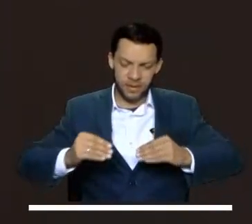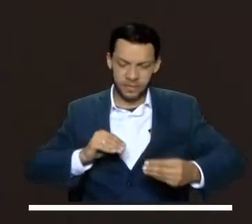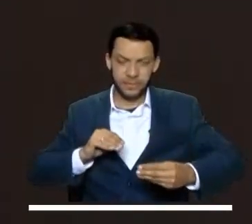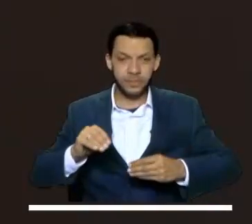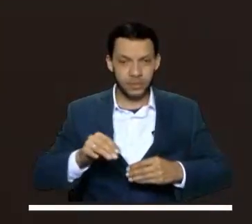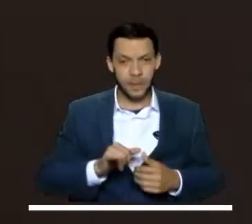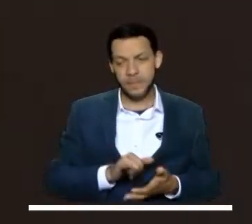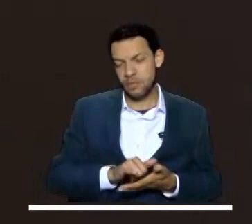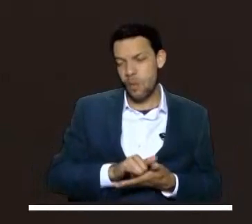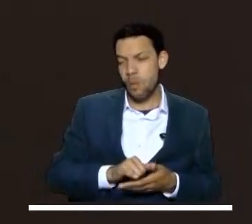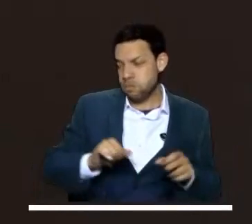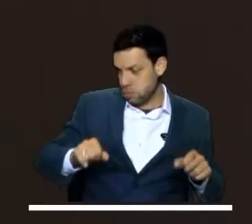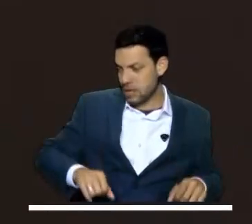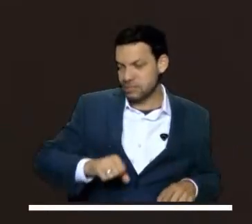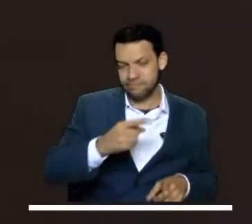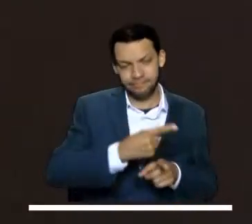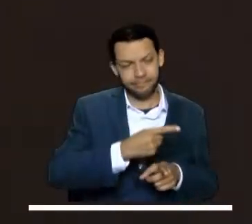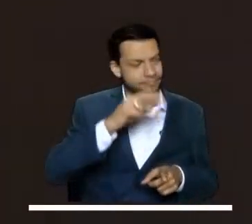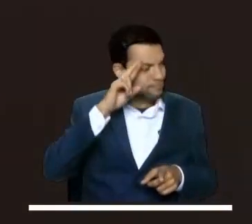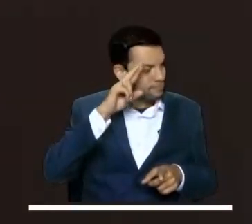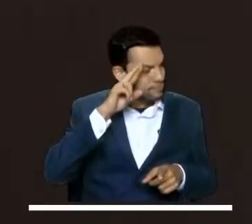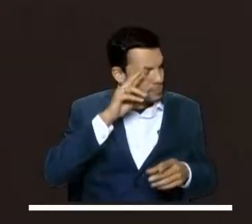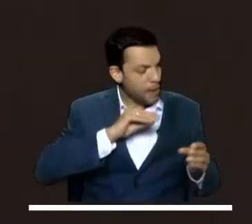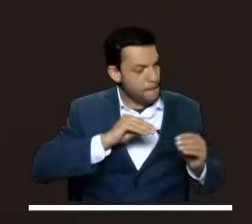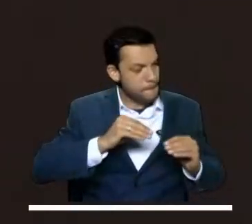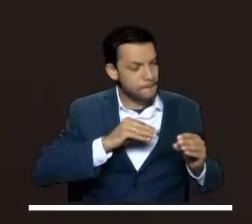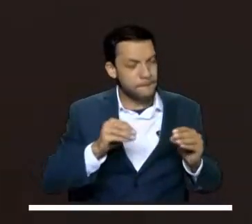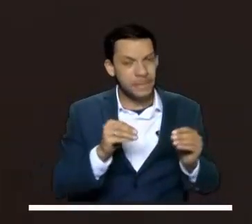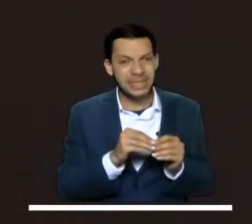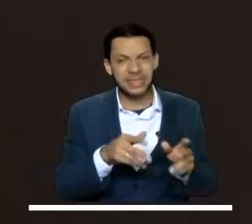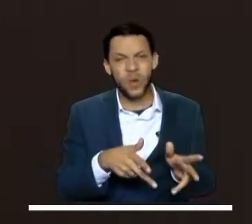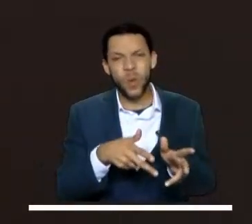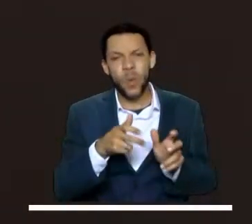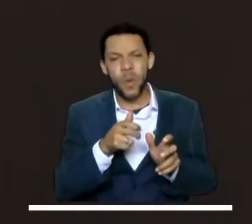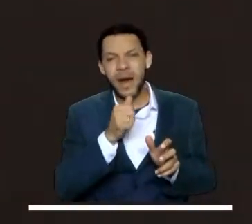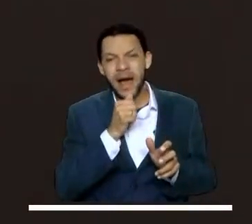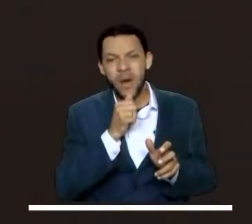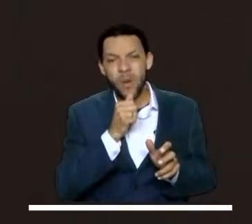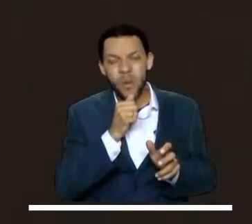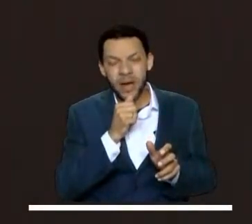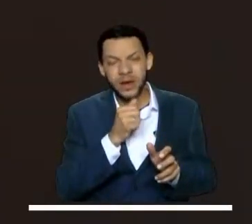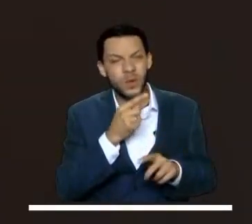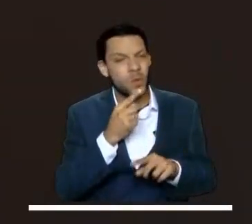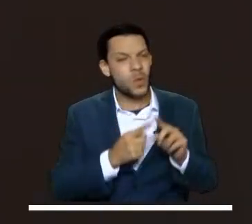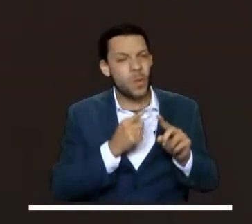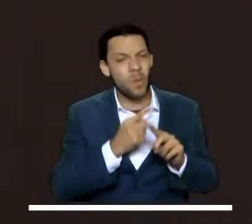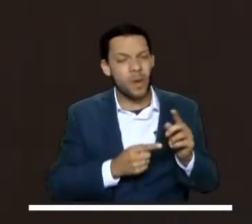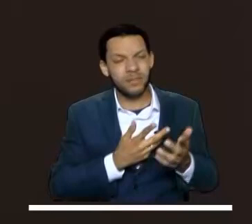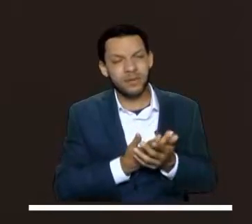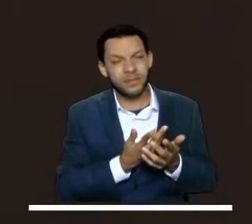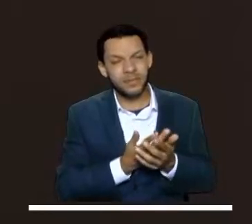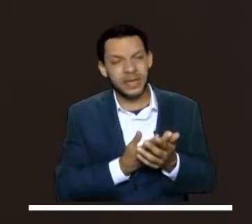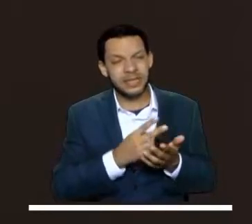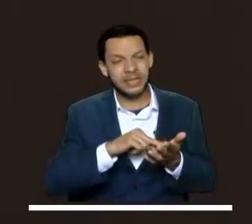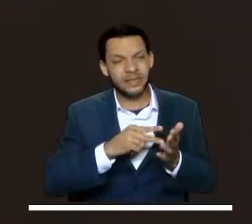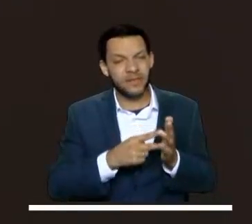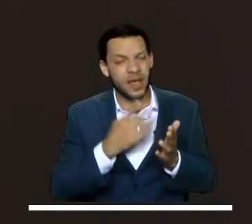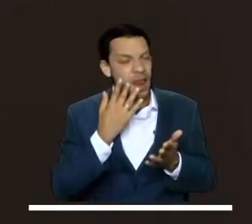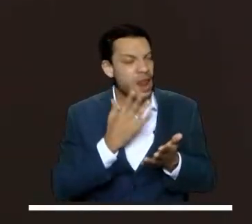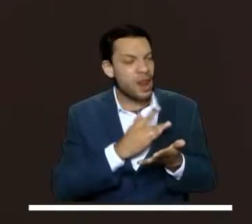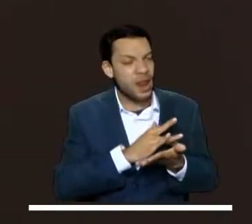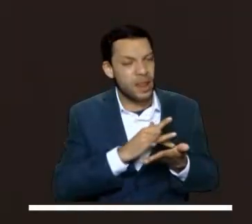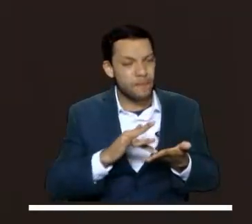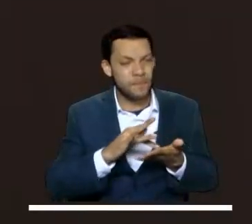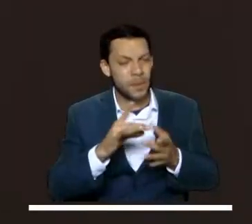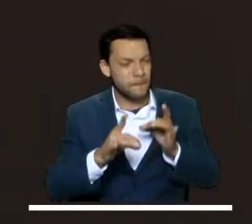Es flexible y vamos insuflando agua y aire para poder terminar de lavar el colon, aspirando las secreciones y el